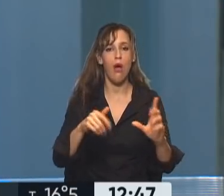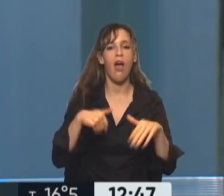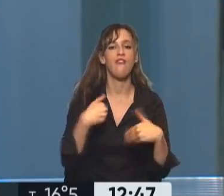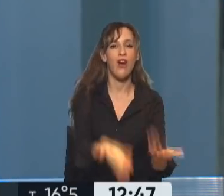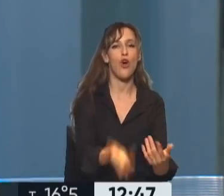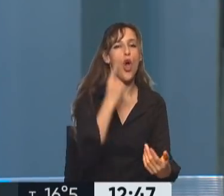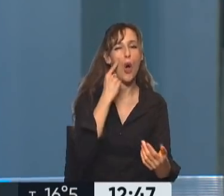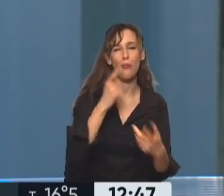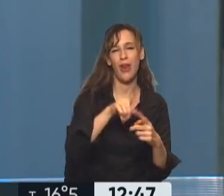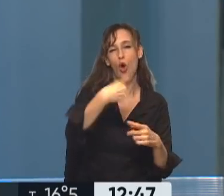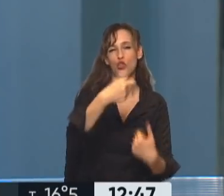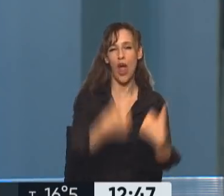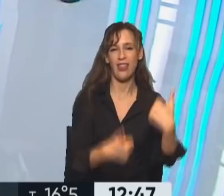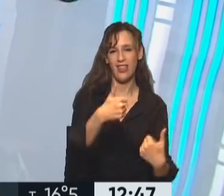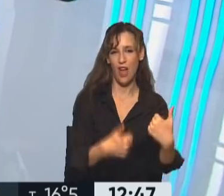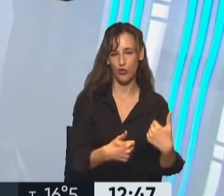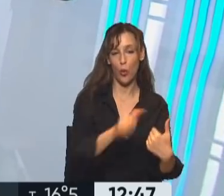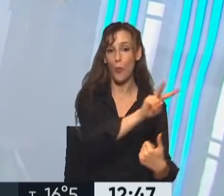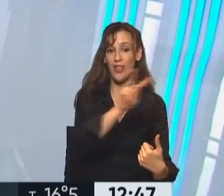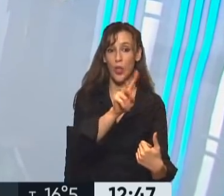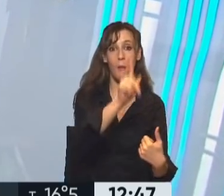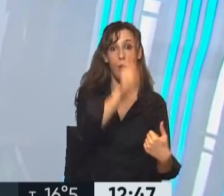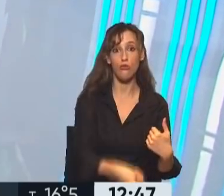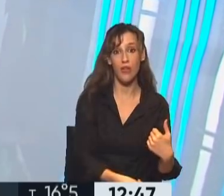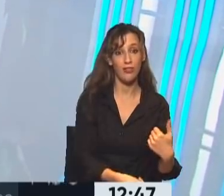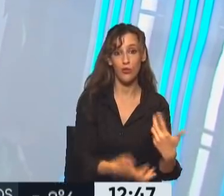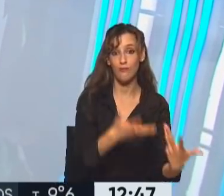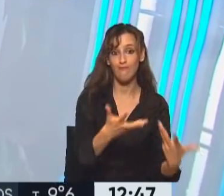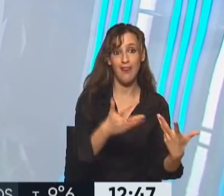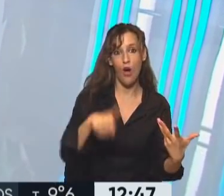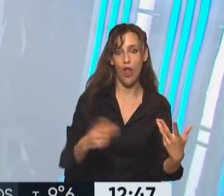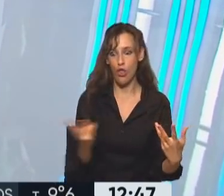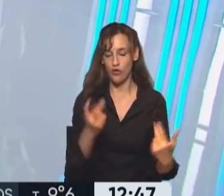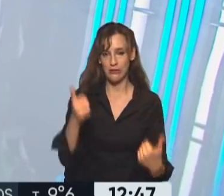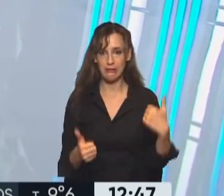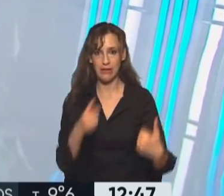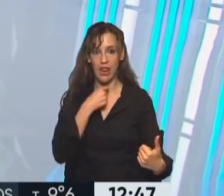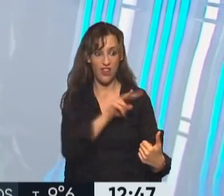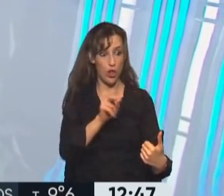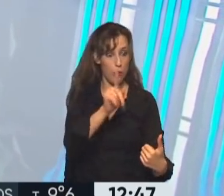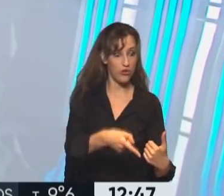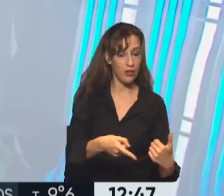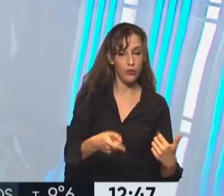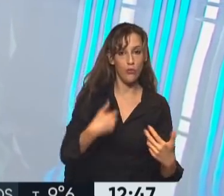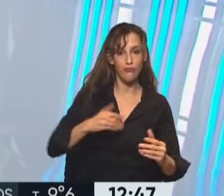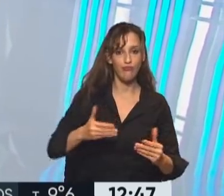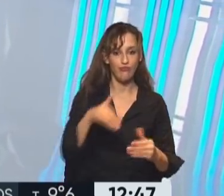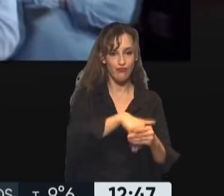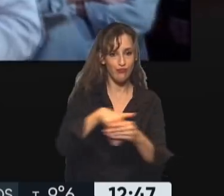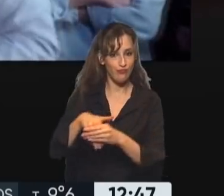a Mélenchon. Ese 22% que, por supuesto, ahora Le Pen y Macron buscan. Y según las encuestas,